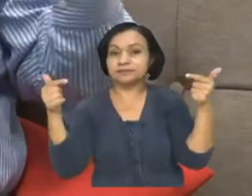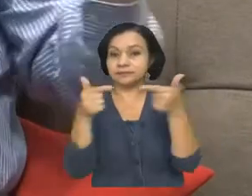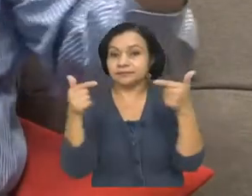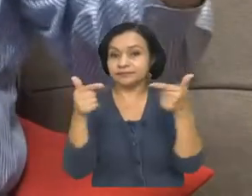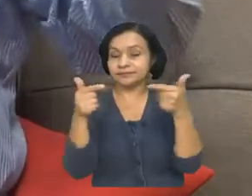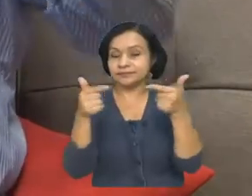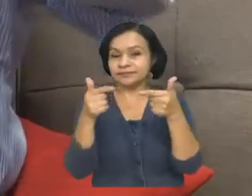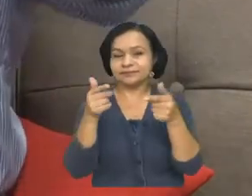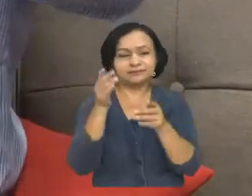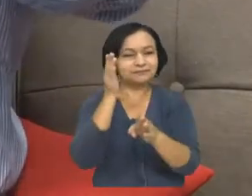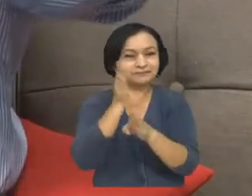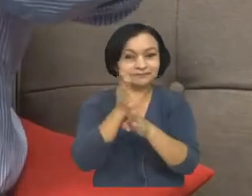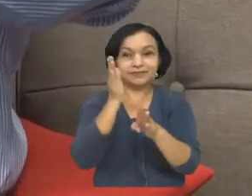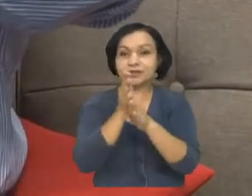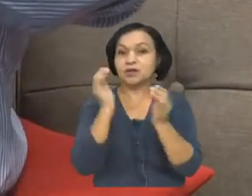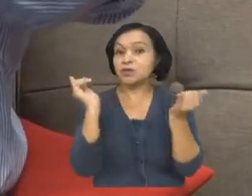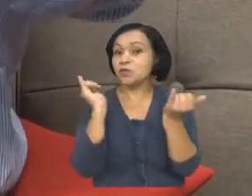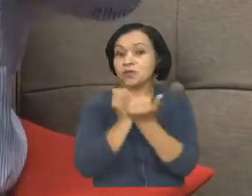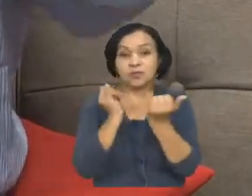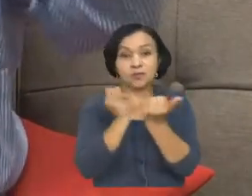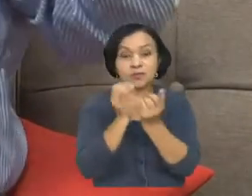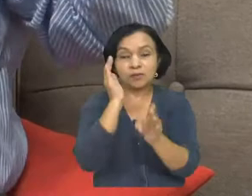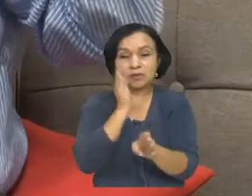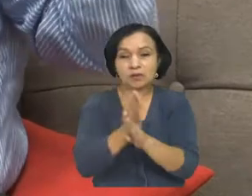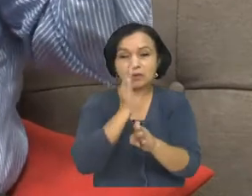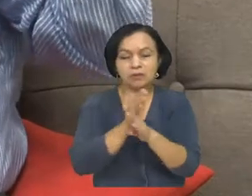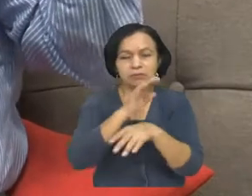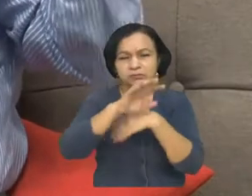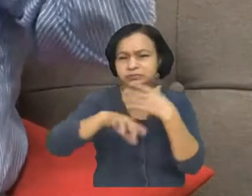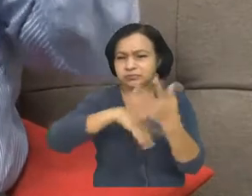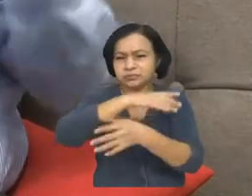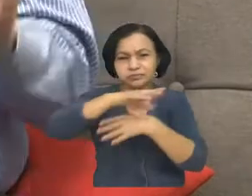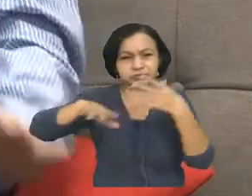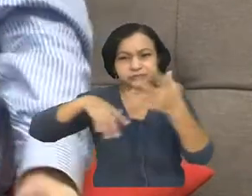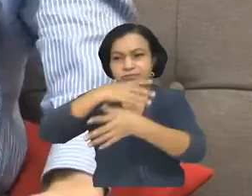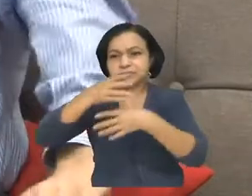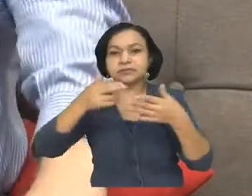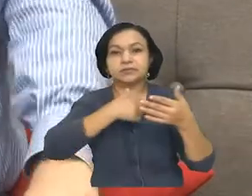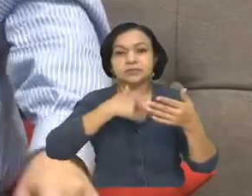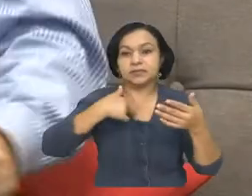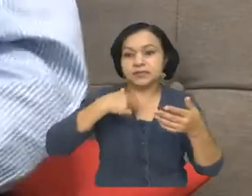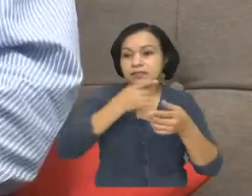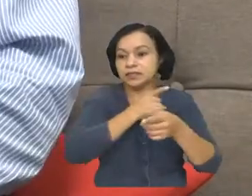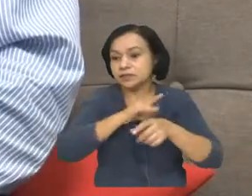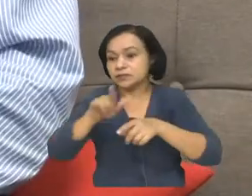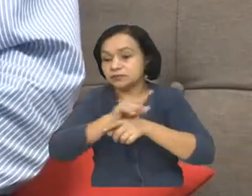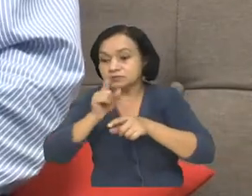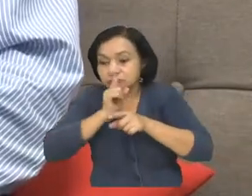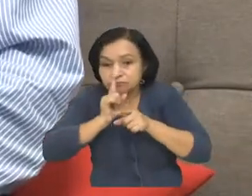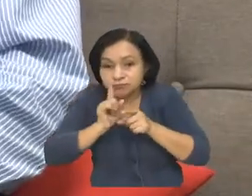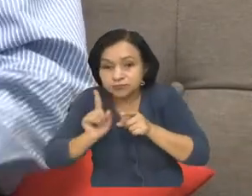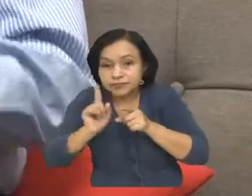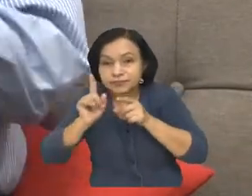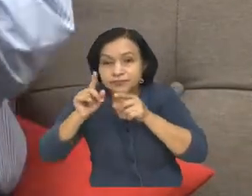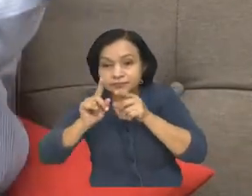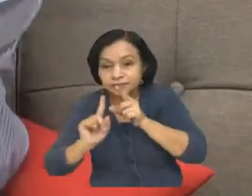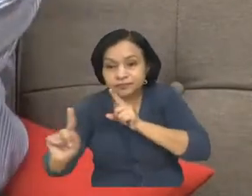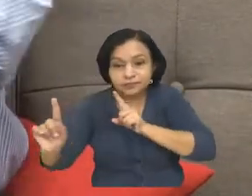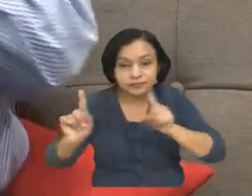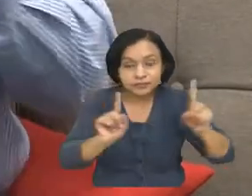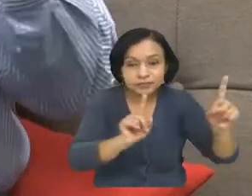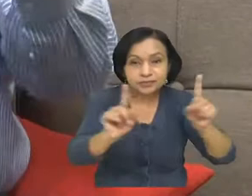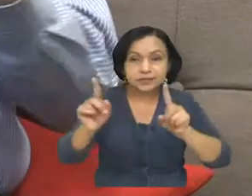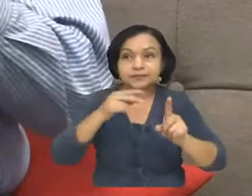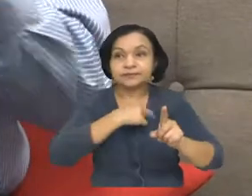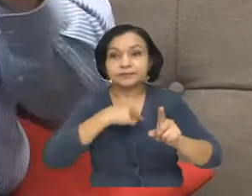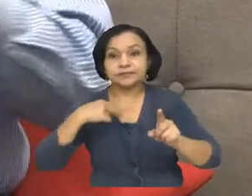las películas, se arma un desorden porque, ¿y qué vas a hacer? Buscar cómo esconderte. Sí. Entonces lo que tratábamos es